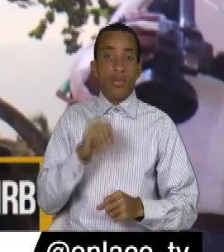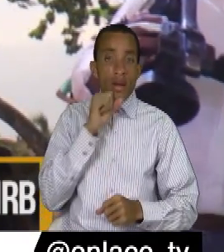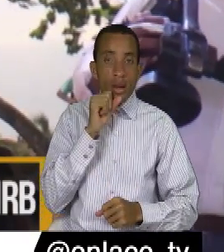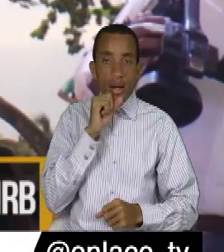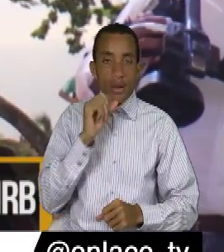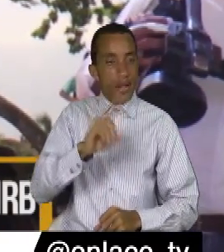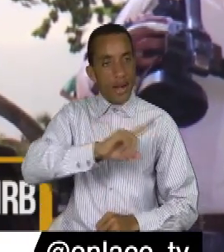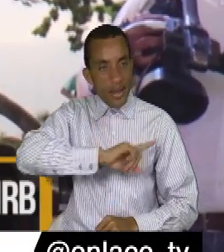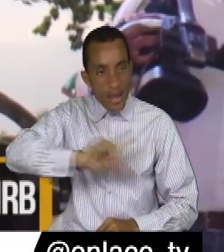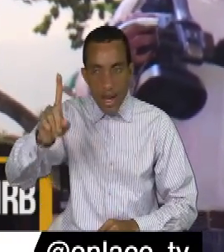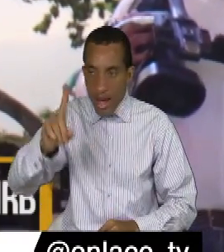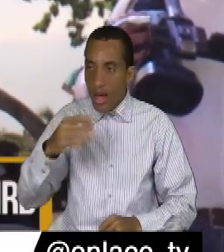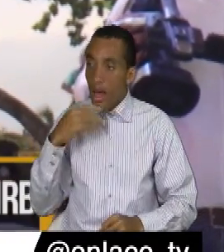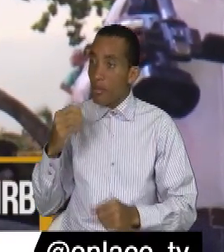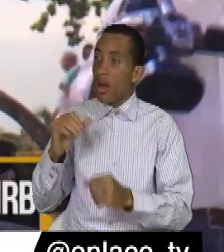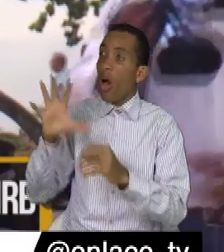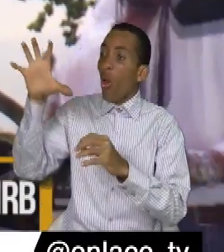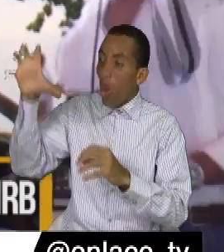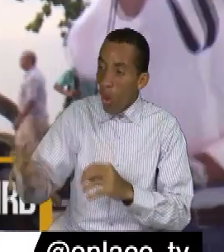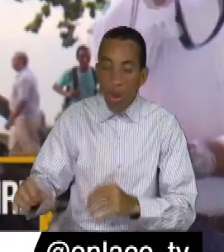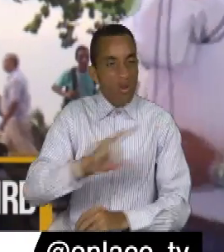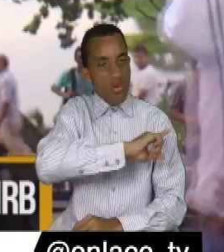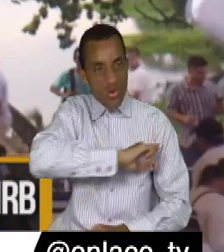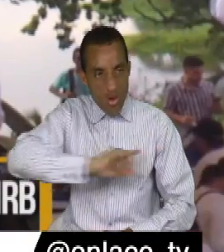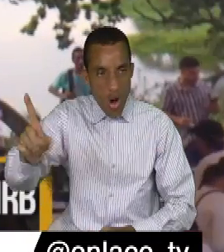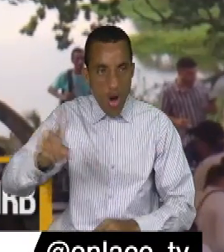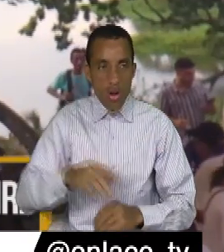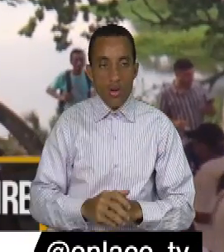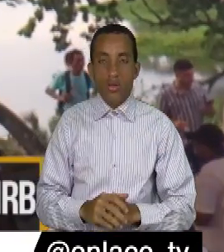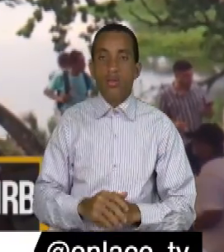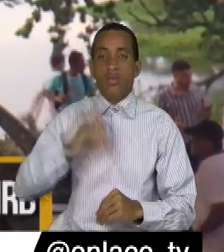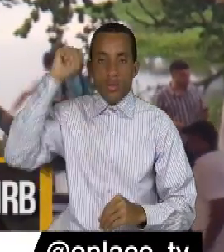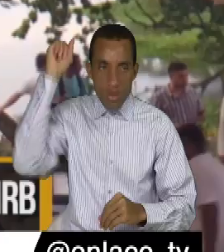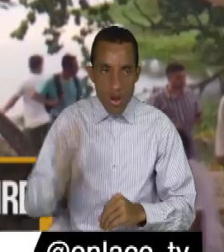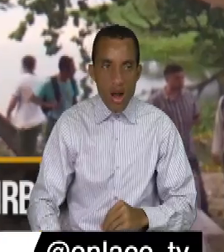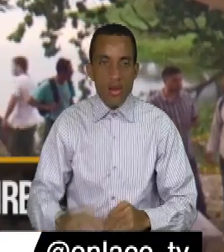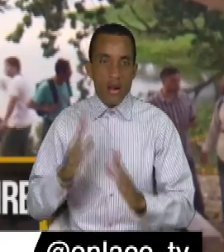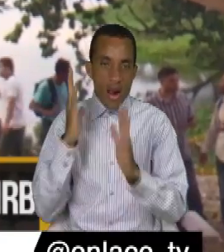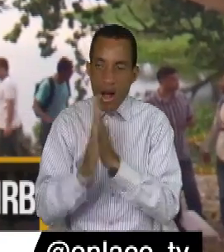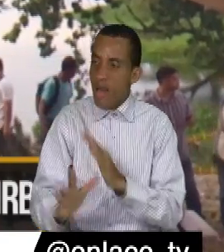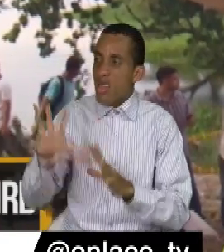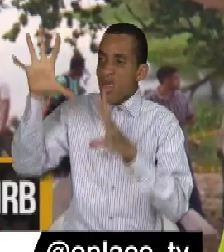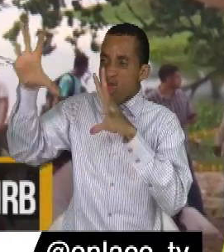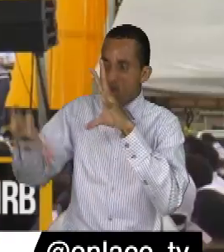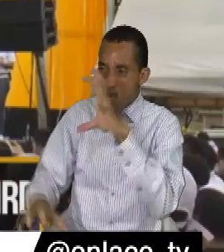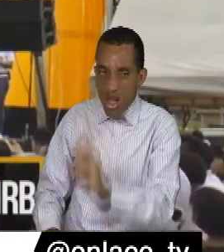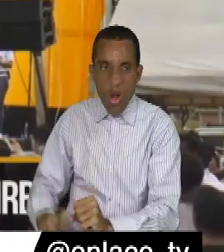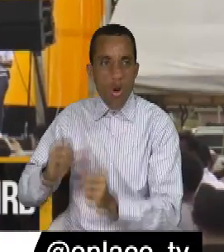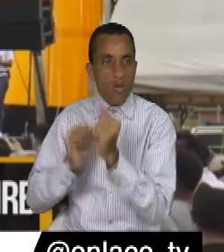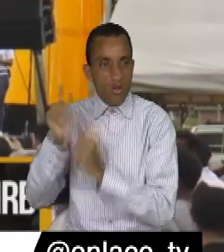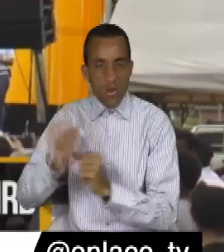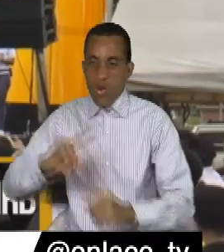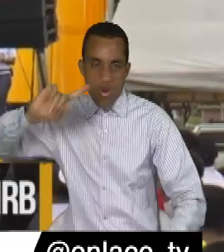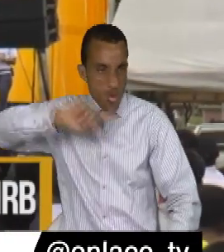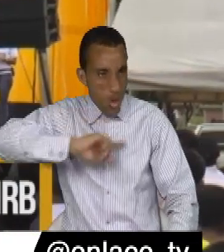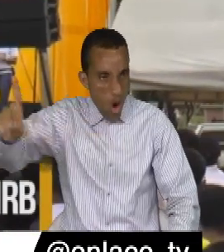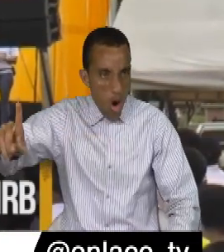no modernicen la refinería. No vamos a permitir la chatarrización de nuestra refinería. El alcalde